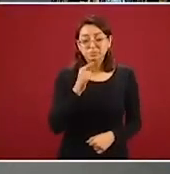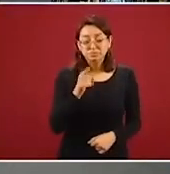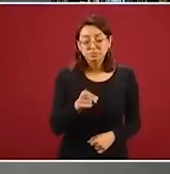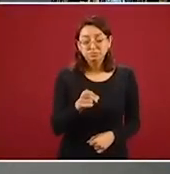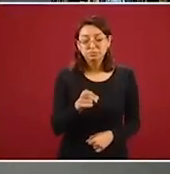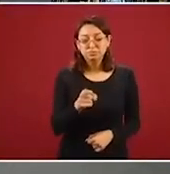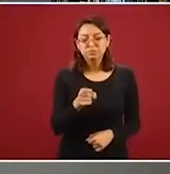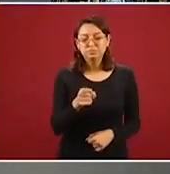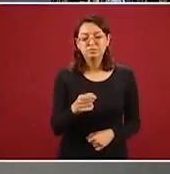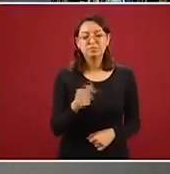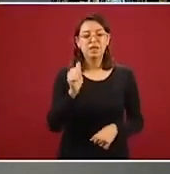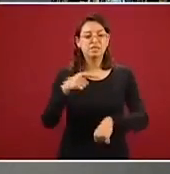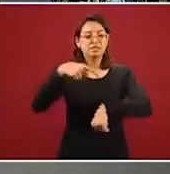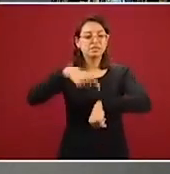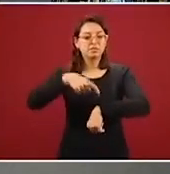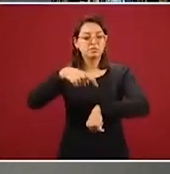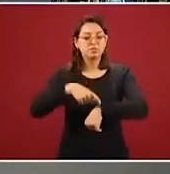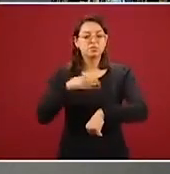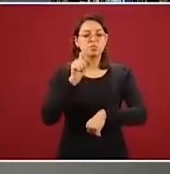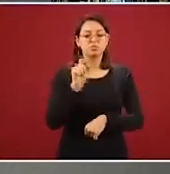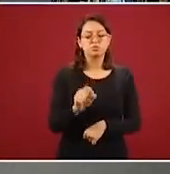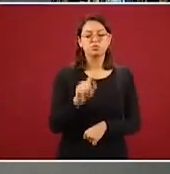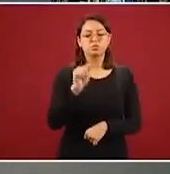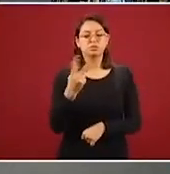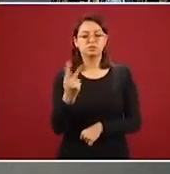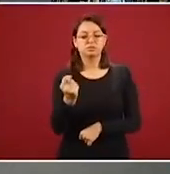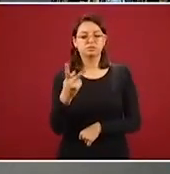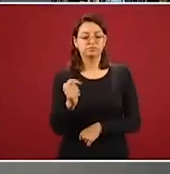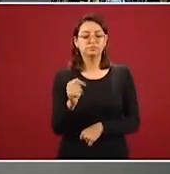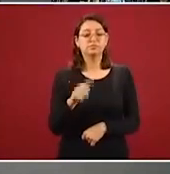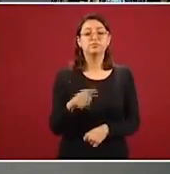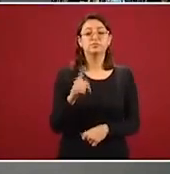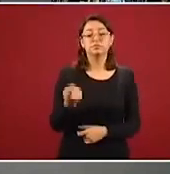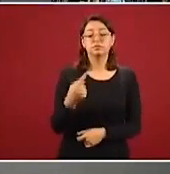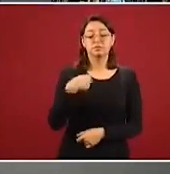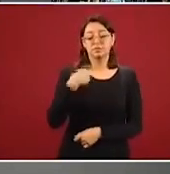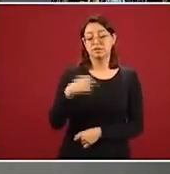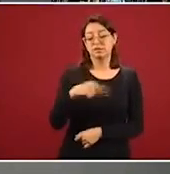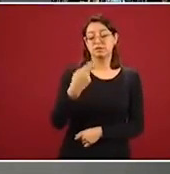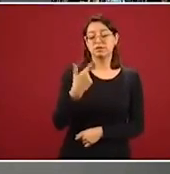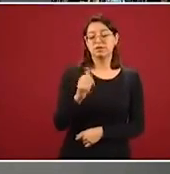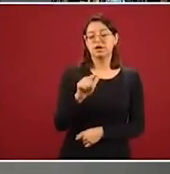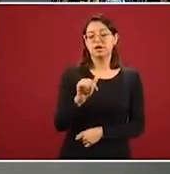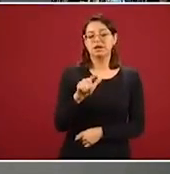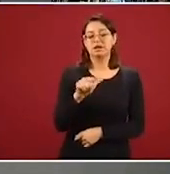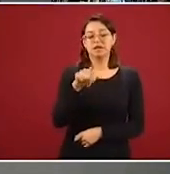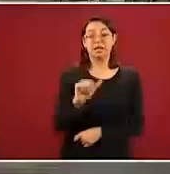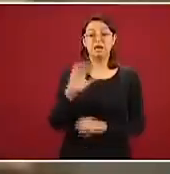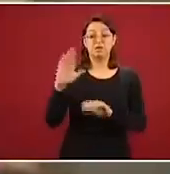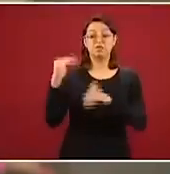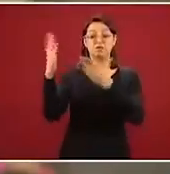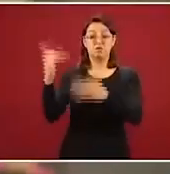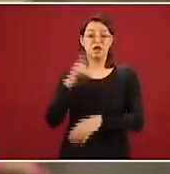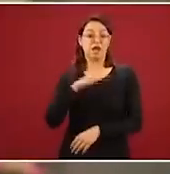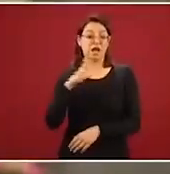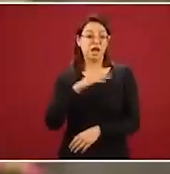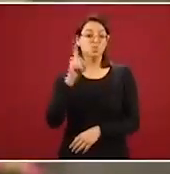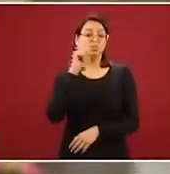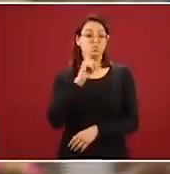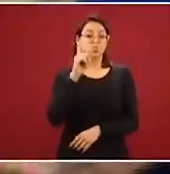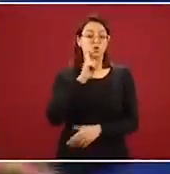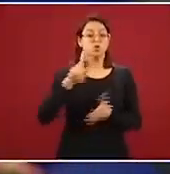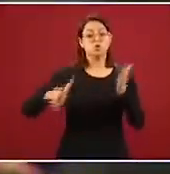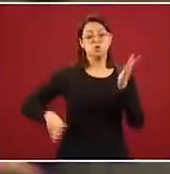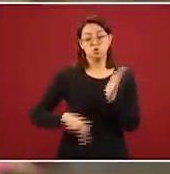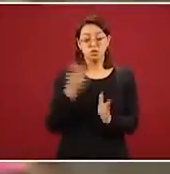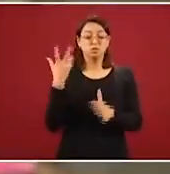de Atiempo.tv, Dalila Escobar. Allá afuera hay mujeres manifestándose de nuevo por este tema de los feminicidios.